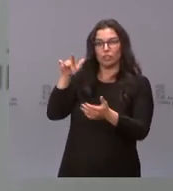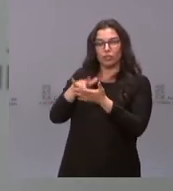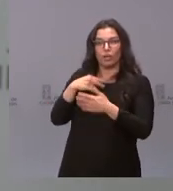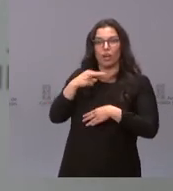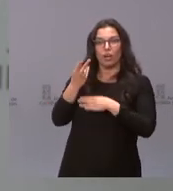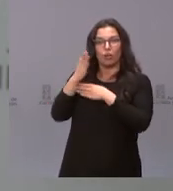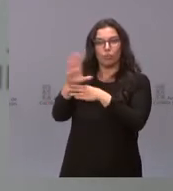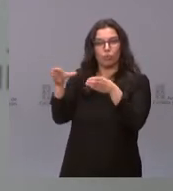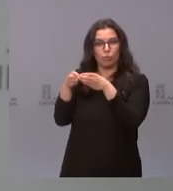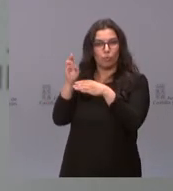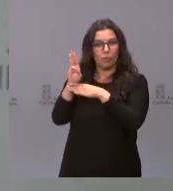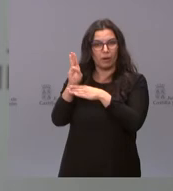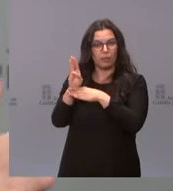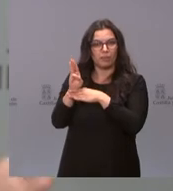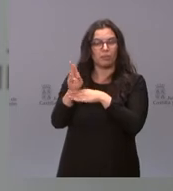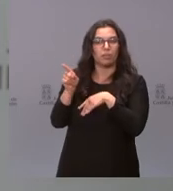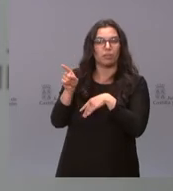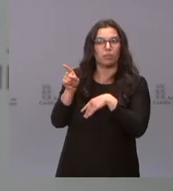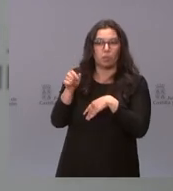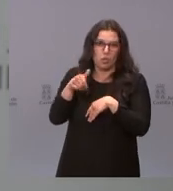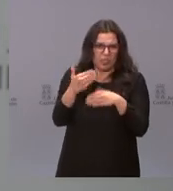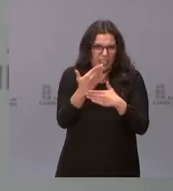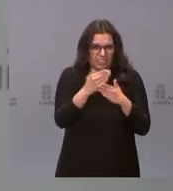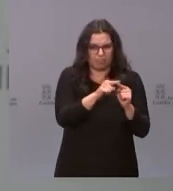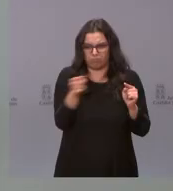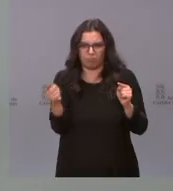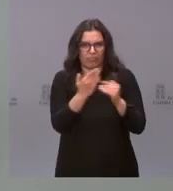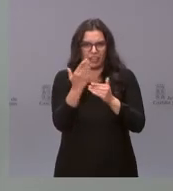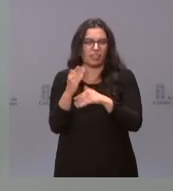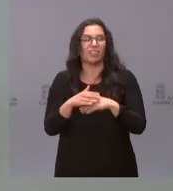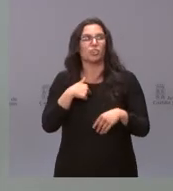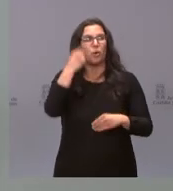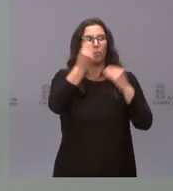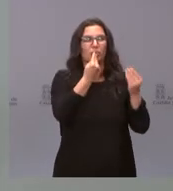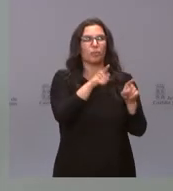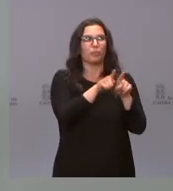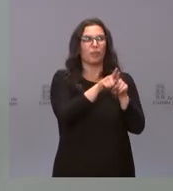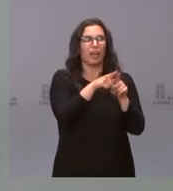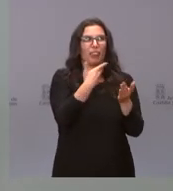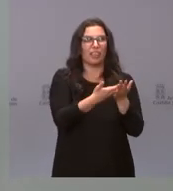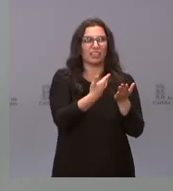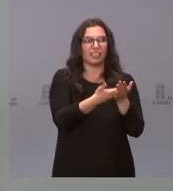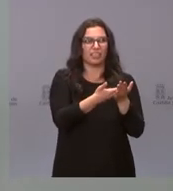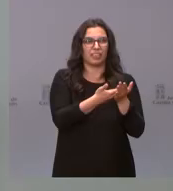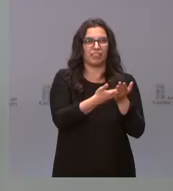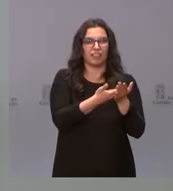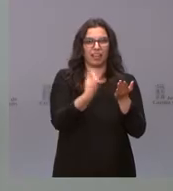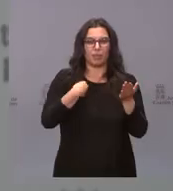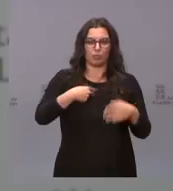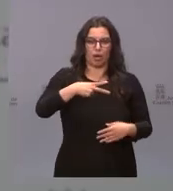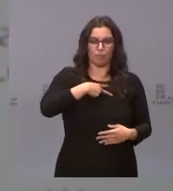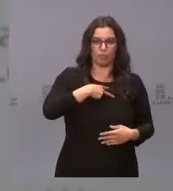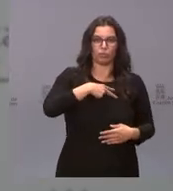conoce con mayor detalle pero cuestión de días yo creo que se certifica por los letrados de la cámara la aprobación